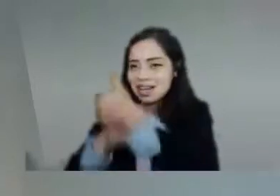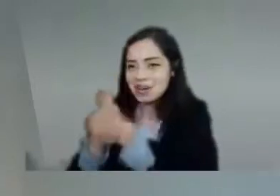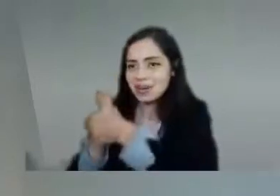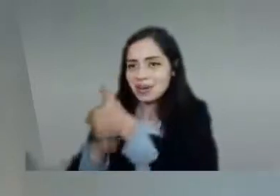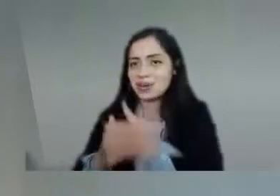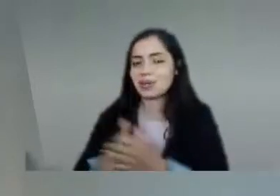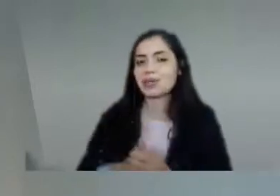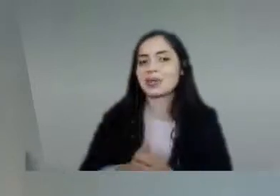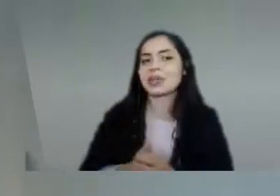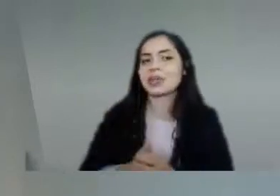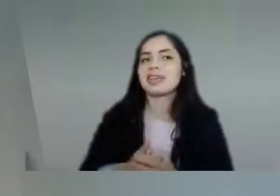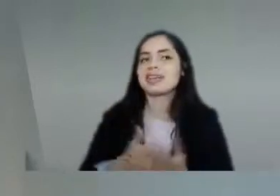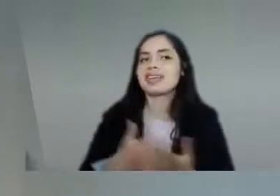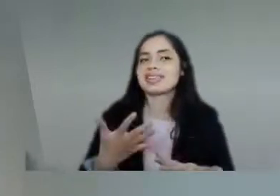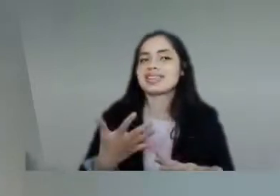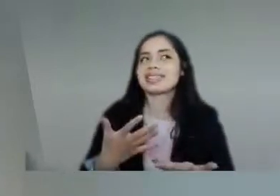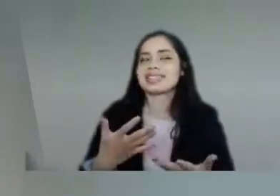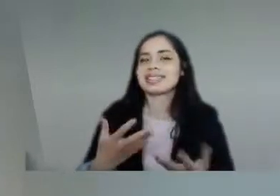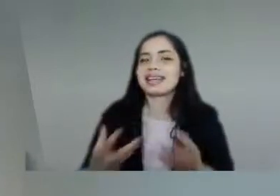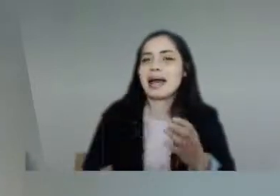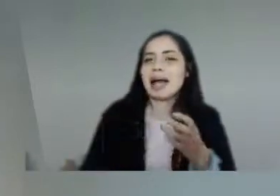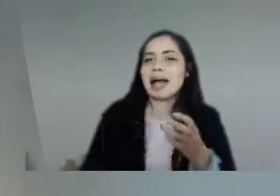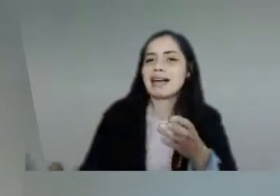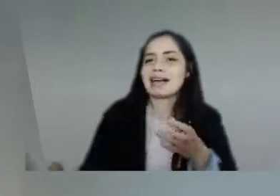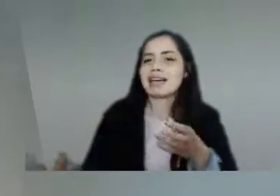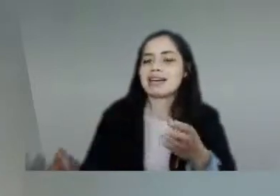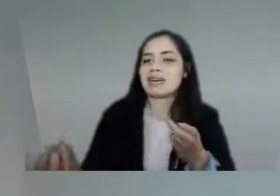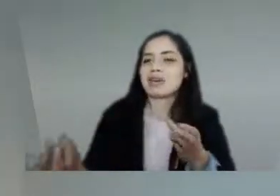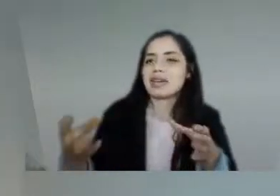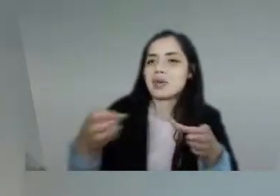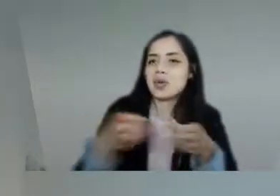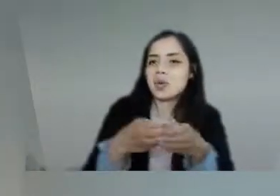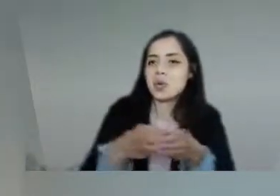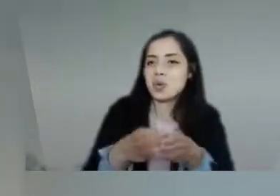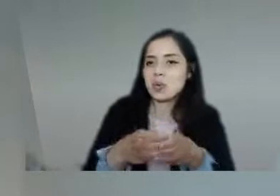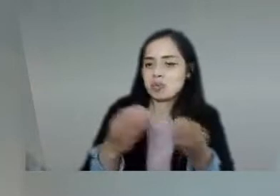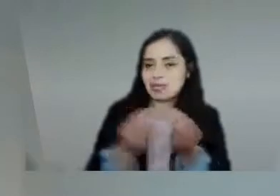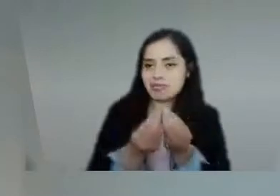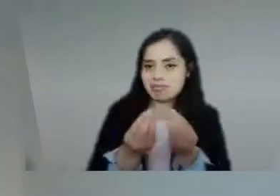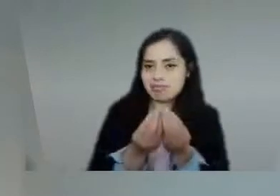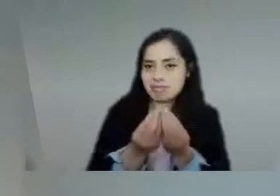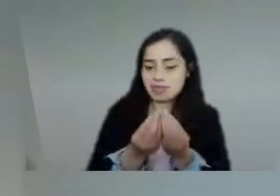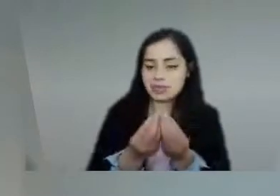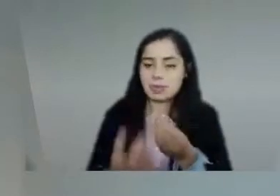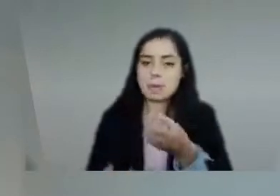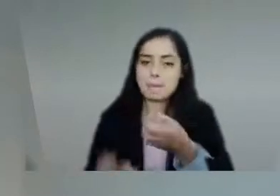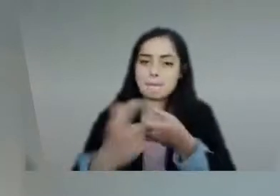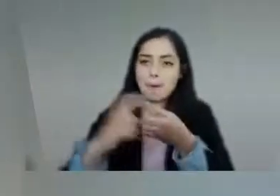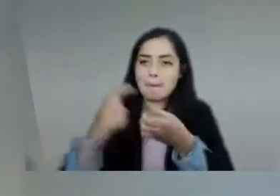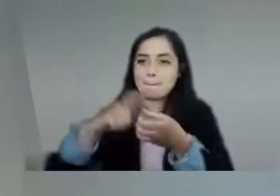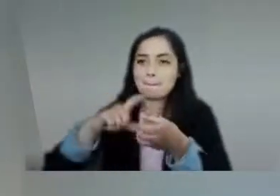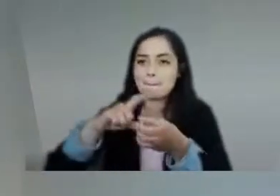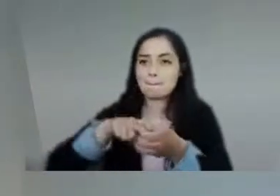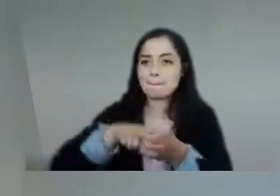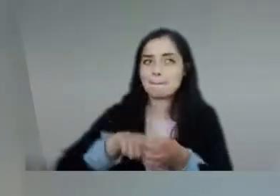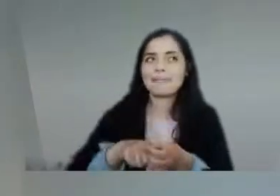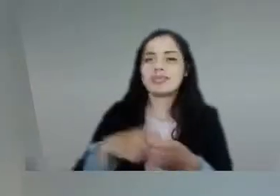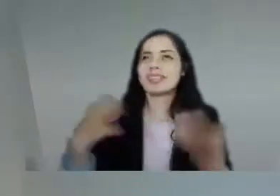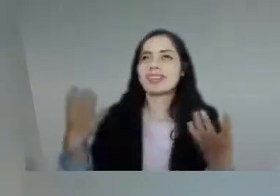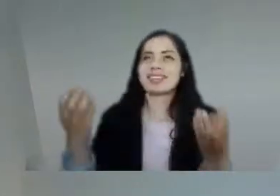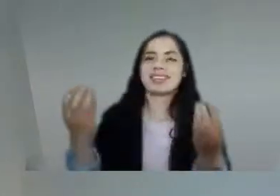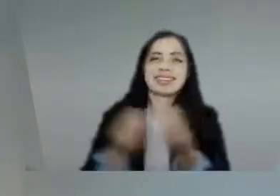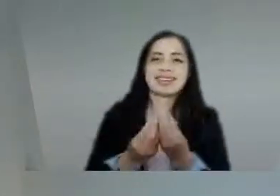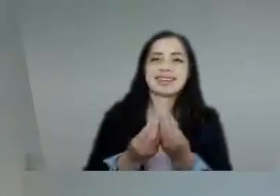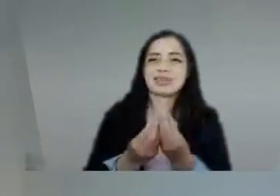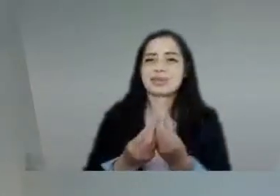que, buscando este objetivo en común, que era estudiar estas aves, logramos que